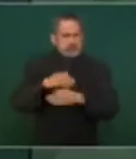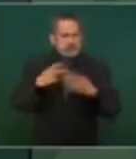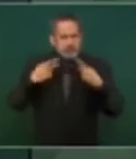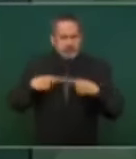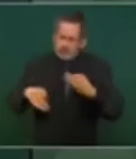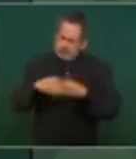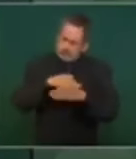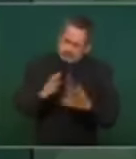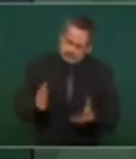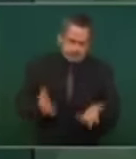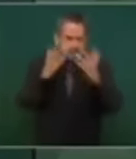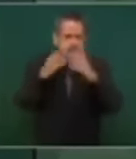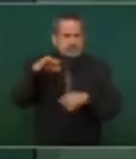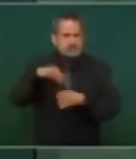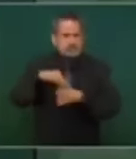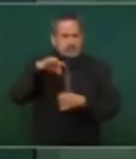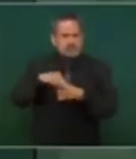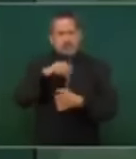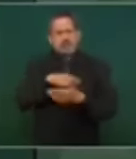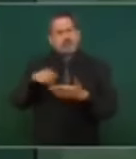todos a votar, porque